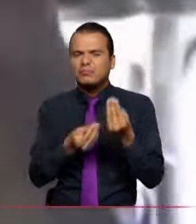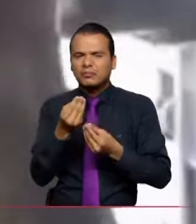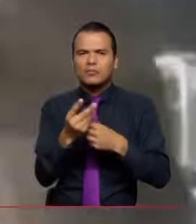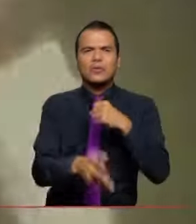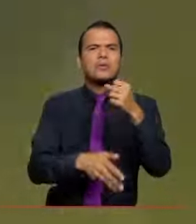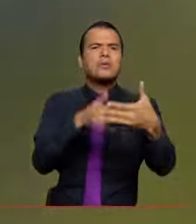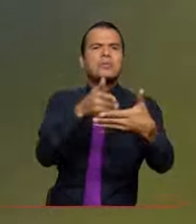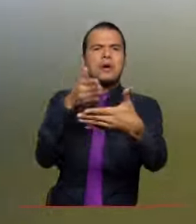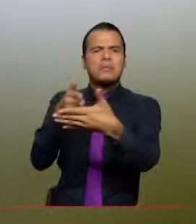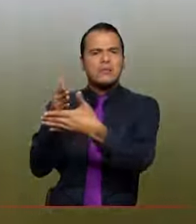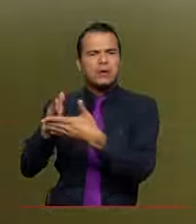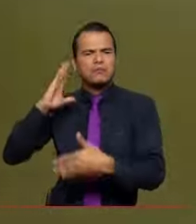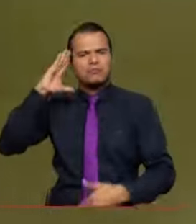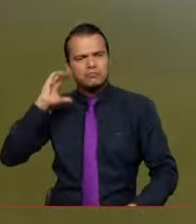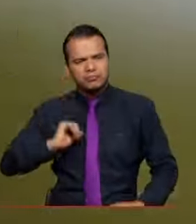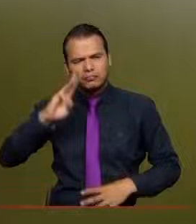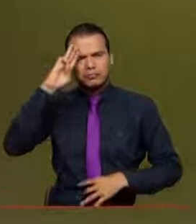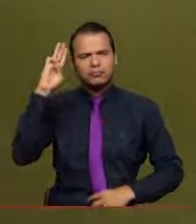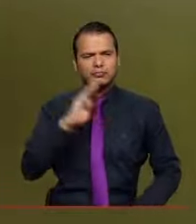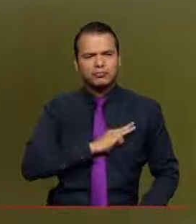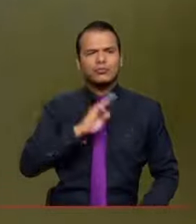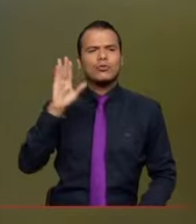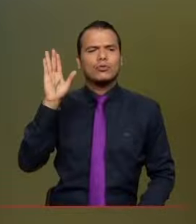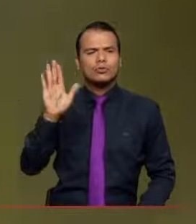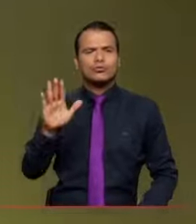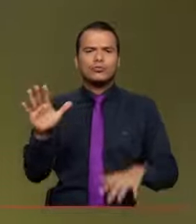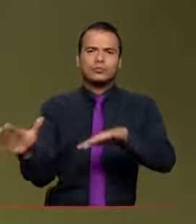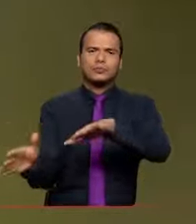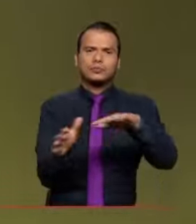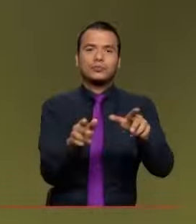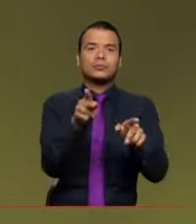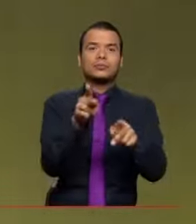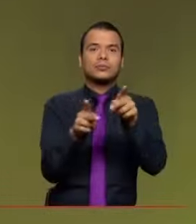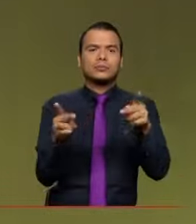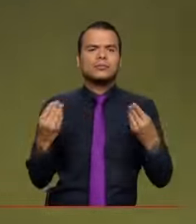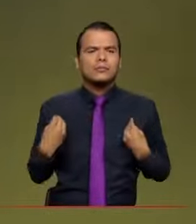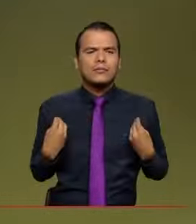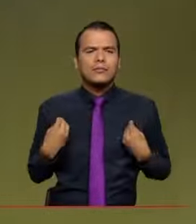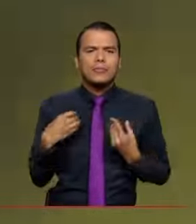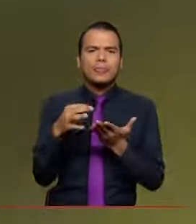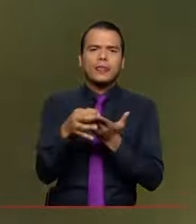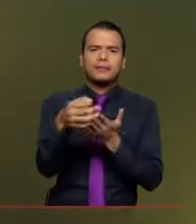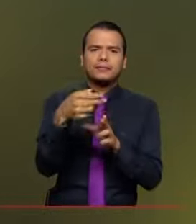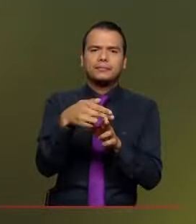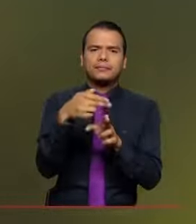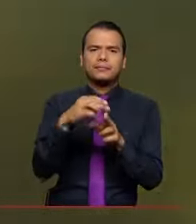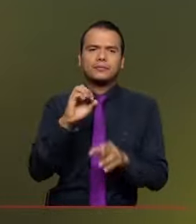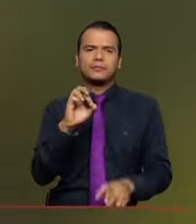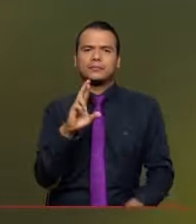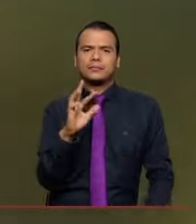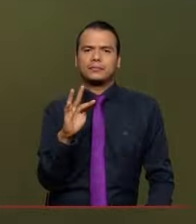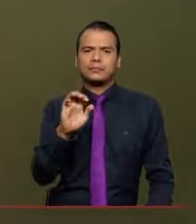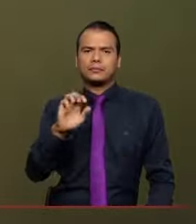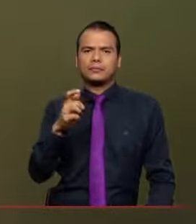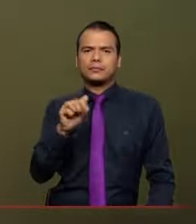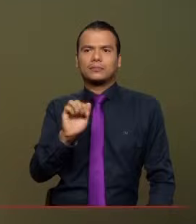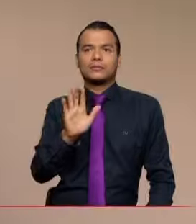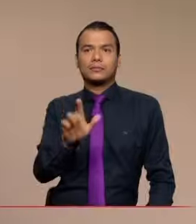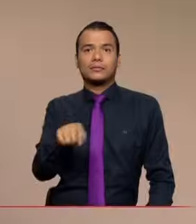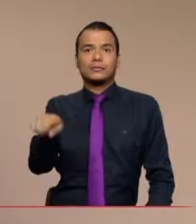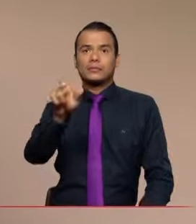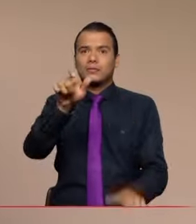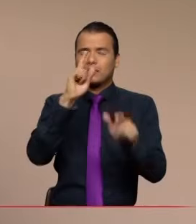Así es, Estefanía. Asimismo, momentos de pánico vivieron los habitantes del corregimiento de Ortega, en zona rural de Cajibío, luego